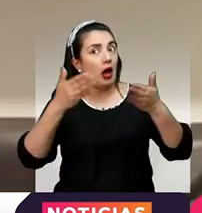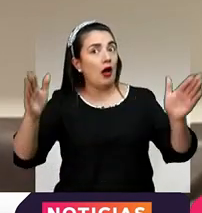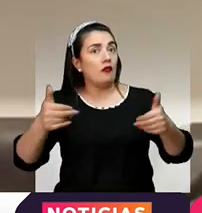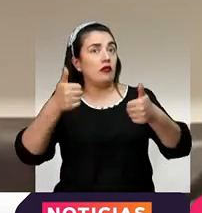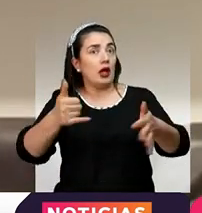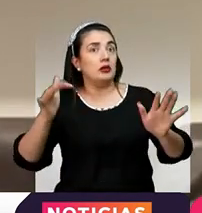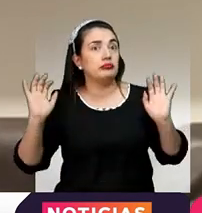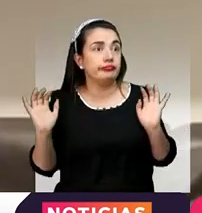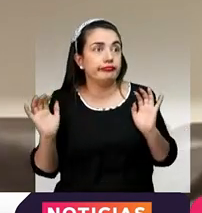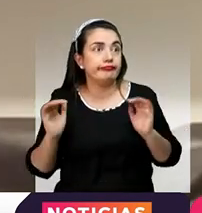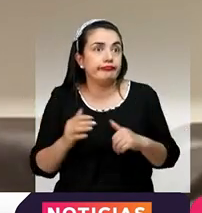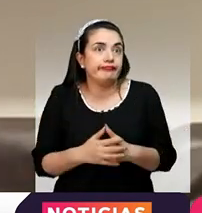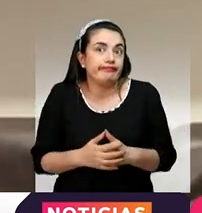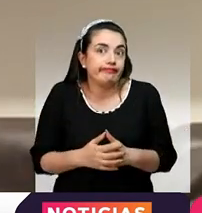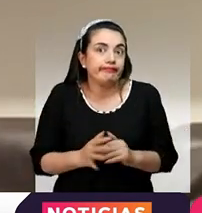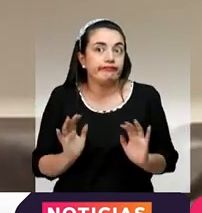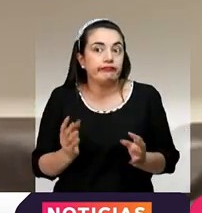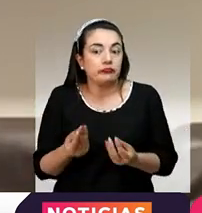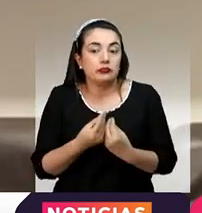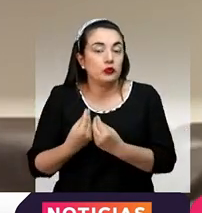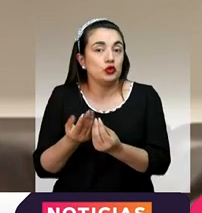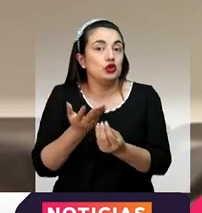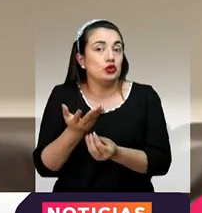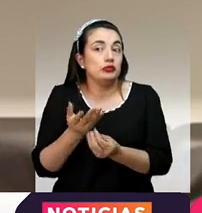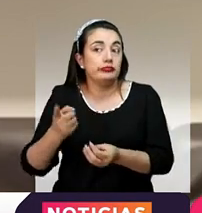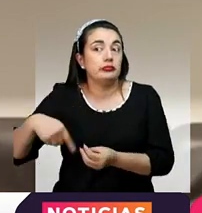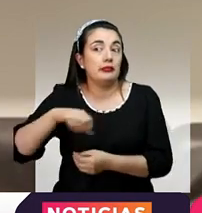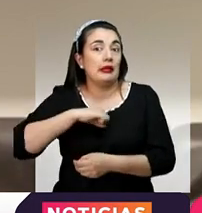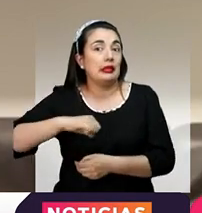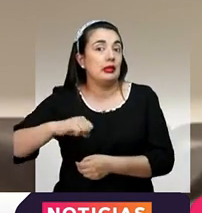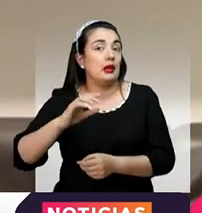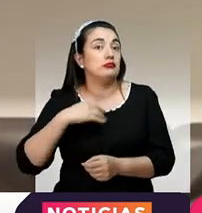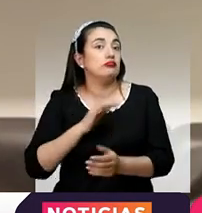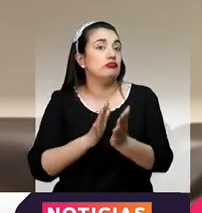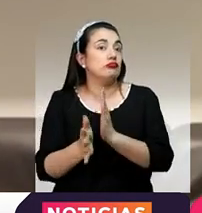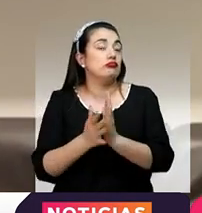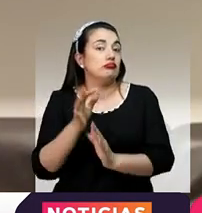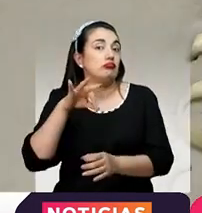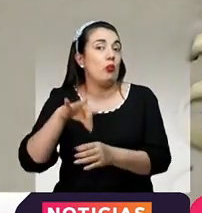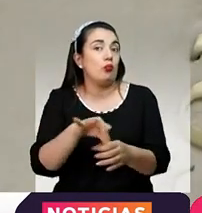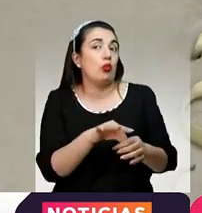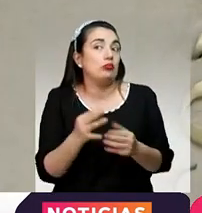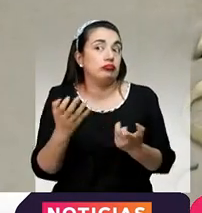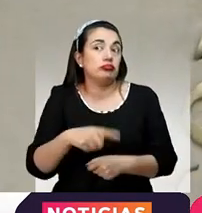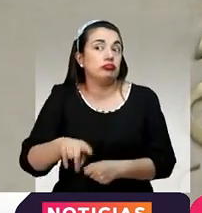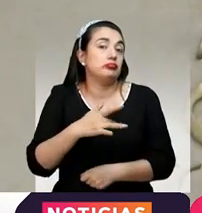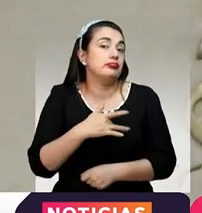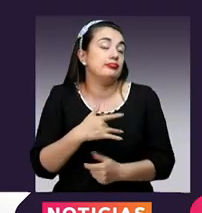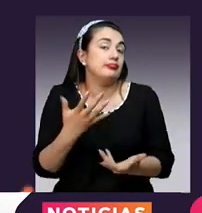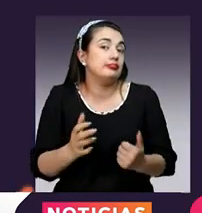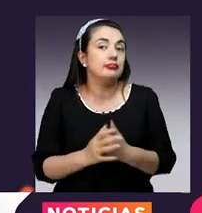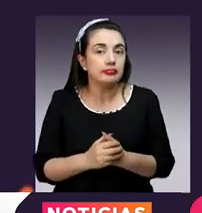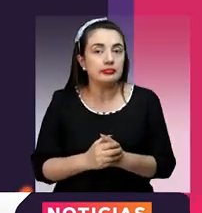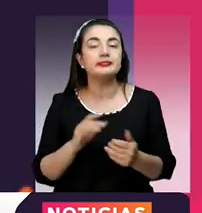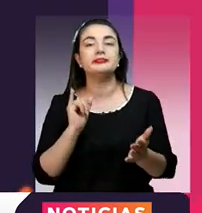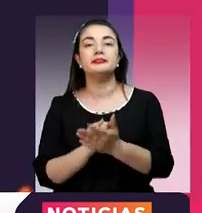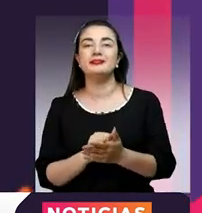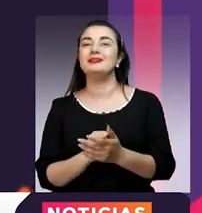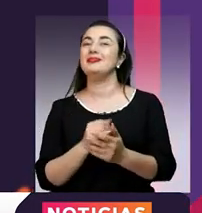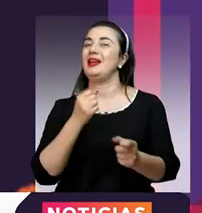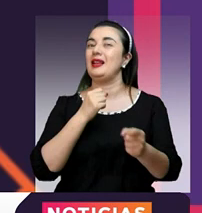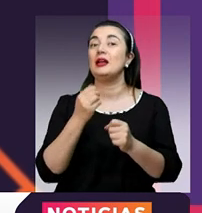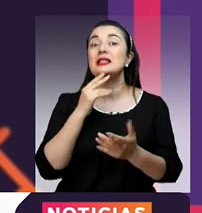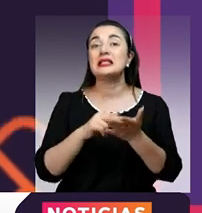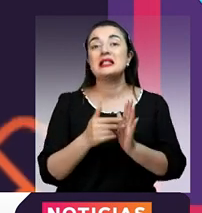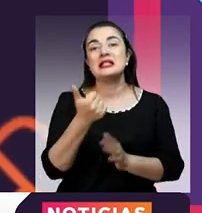obviamente el Consejo de la Ciudad tiene derecho a pronunciarse como bien le parezca. La entrevista en el Consejo vale el 10% del